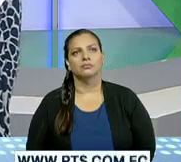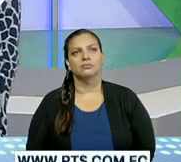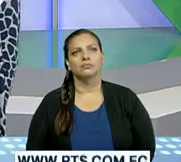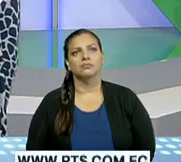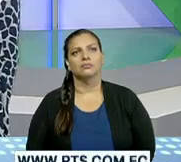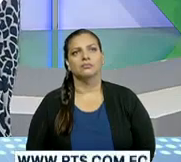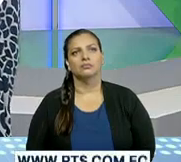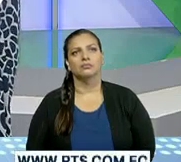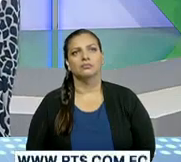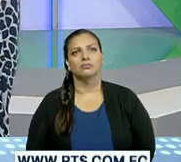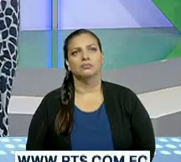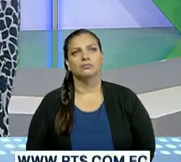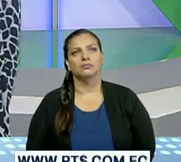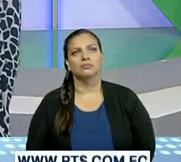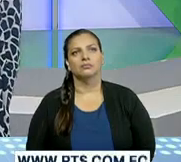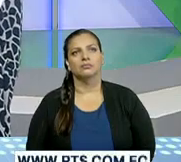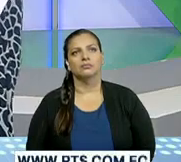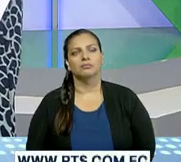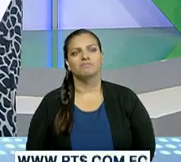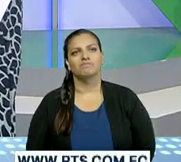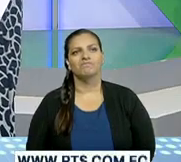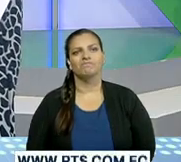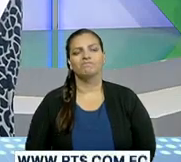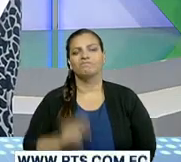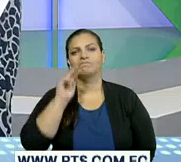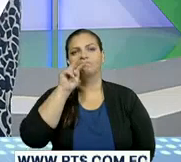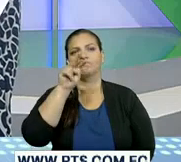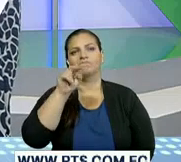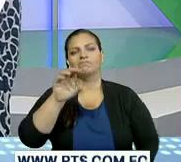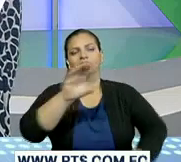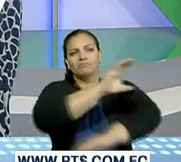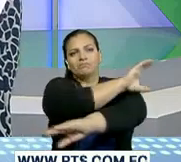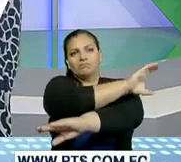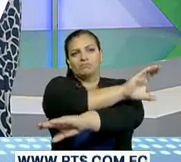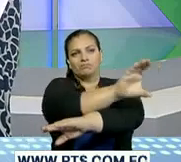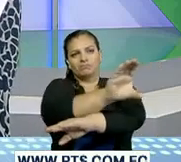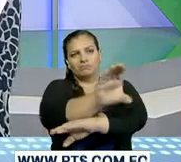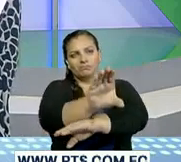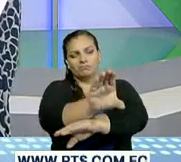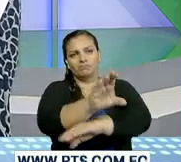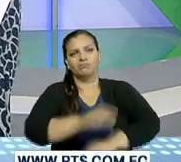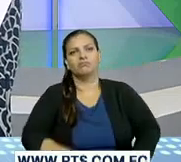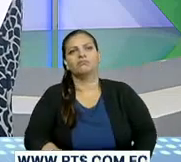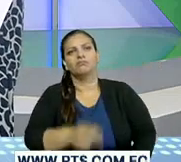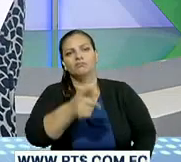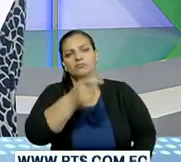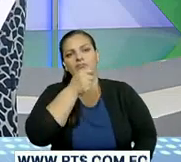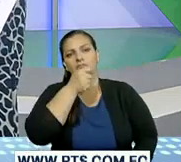que trabaja por esa zona. La novedad, por favor, Jorge, buenos días.